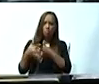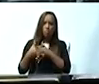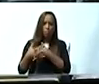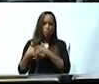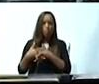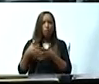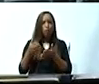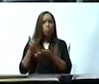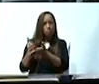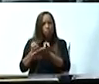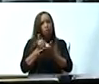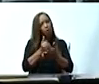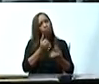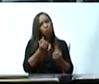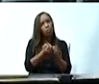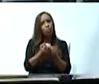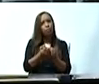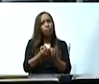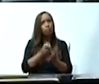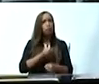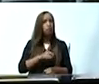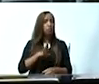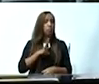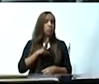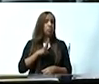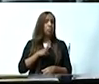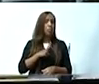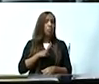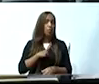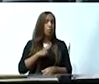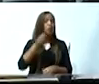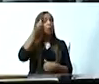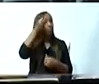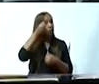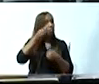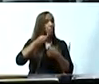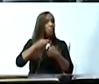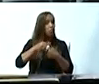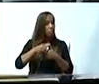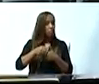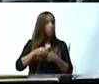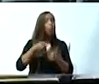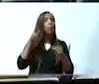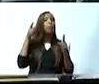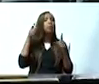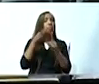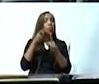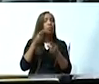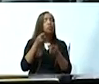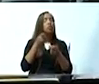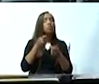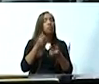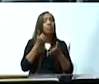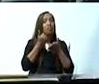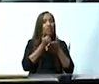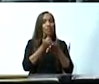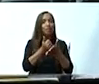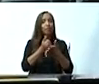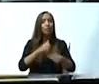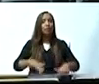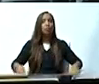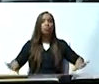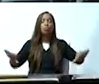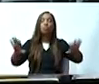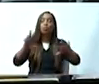los diseñadores de esa planta, presidente, fueron Stanley Consulting, que es una de las